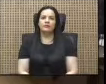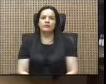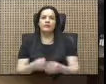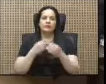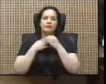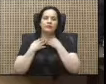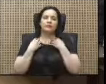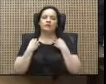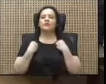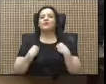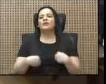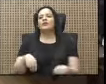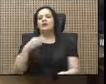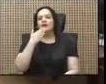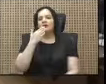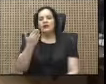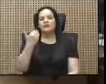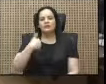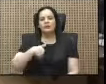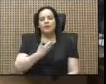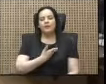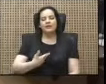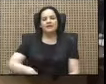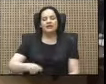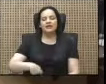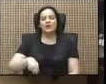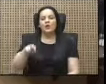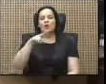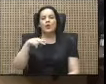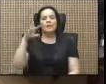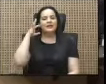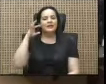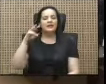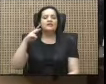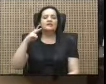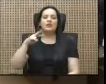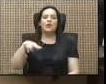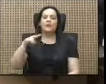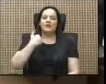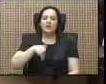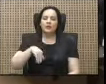Muchas gracias, señor presidente, compañeras diputadas, compañeros diputados.